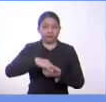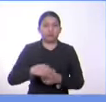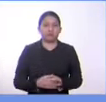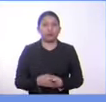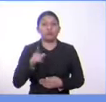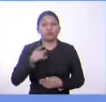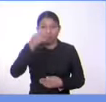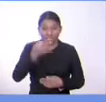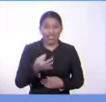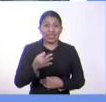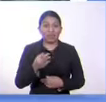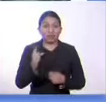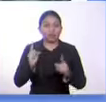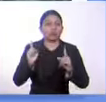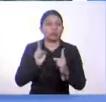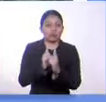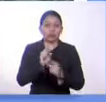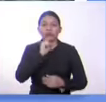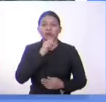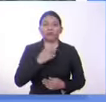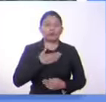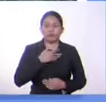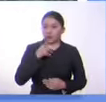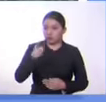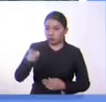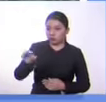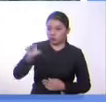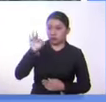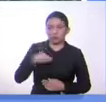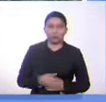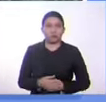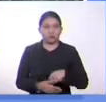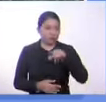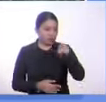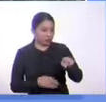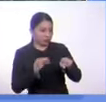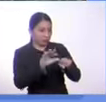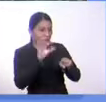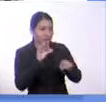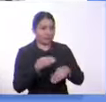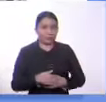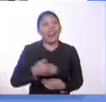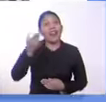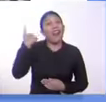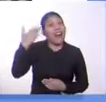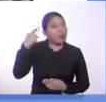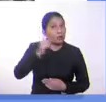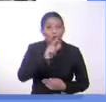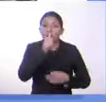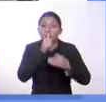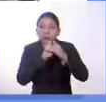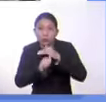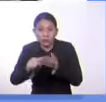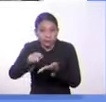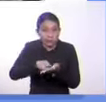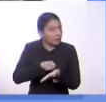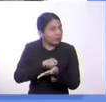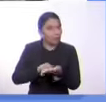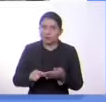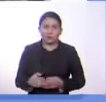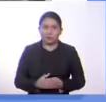que decir en voz alta, levantar la mano y decir por quién de las personas iban. Te escuchaban. Todos sabían, no era secreto. Todos sabían. Entonces, para la mujer todavía fue un poco